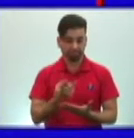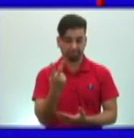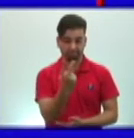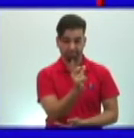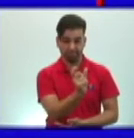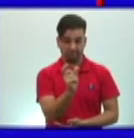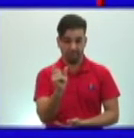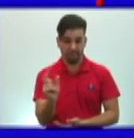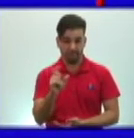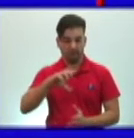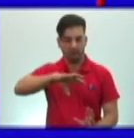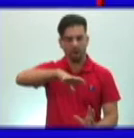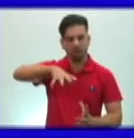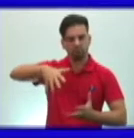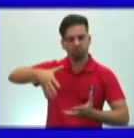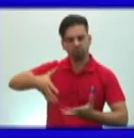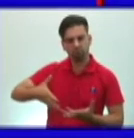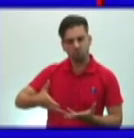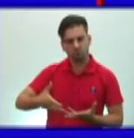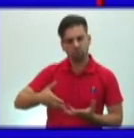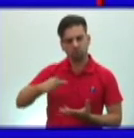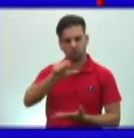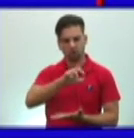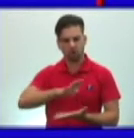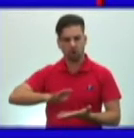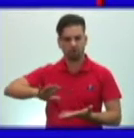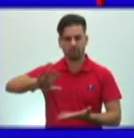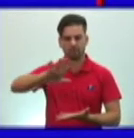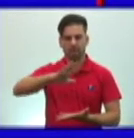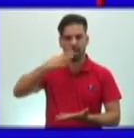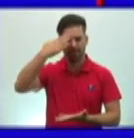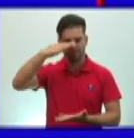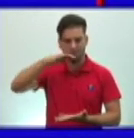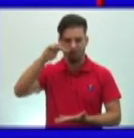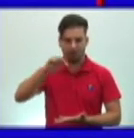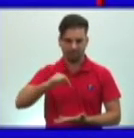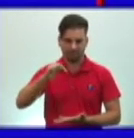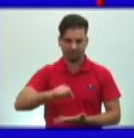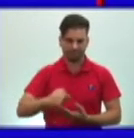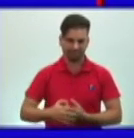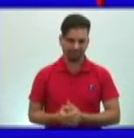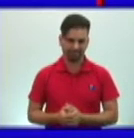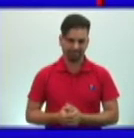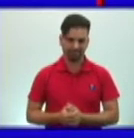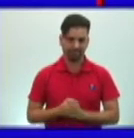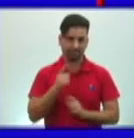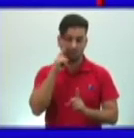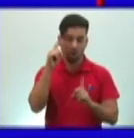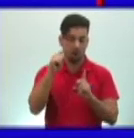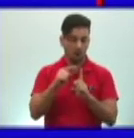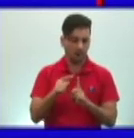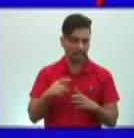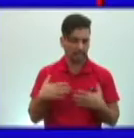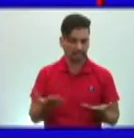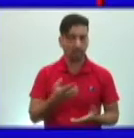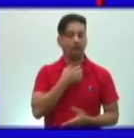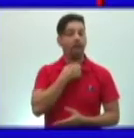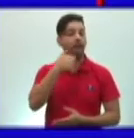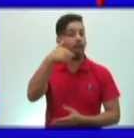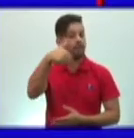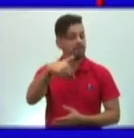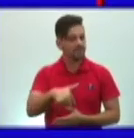en la sociedad cubana actual. El objetivo, en sentido general, está dado en ejemplificar